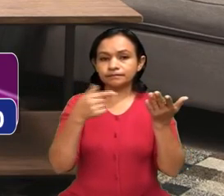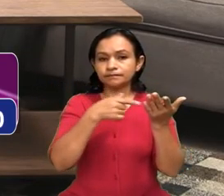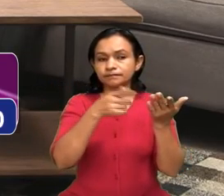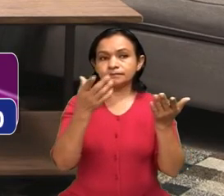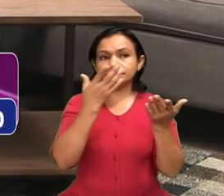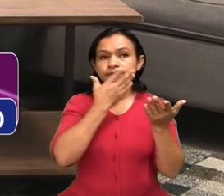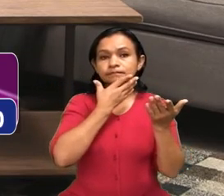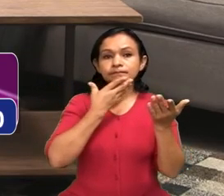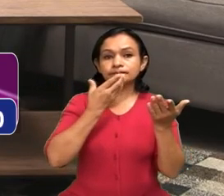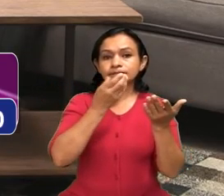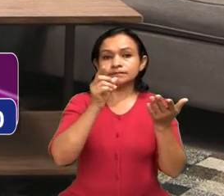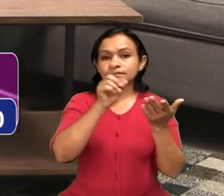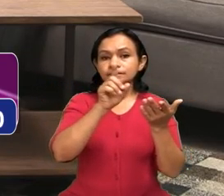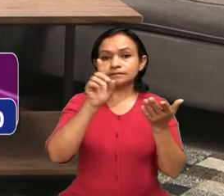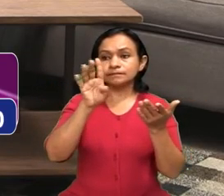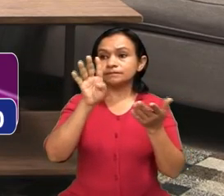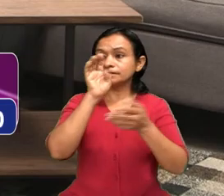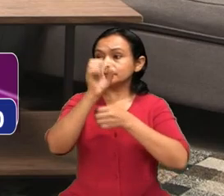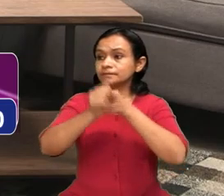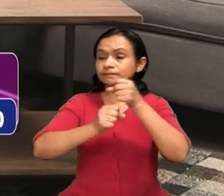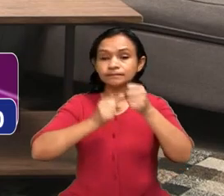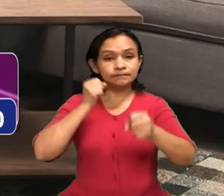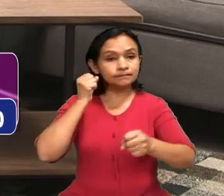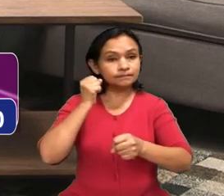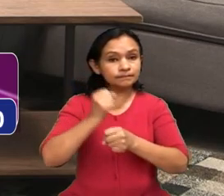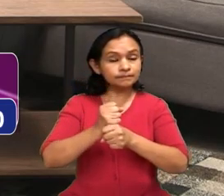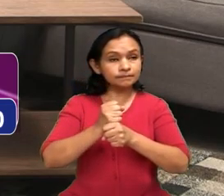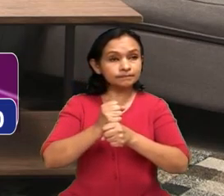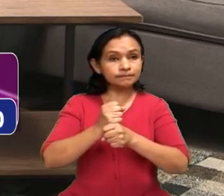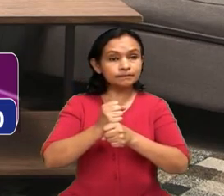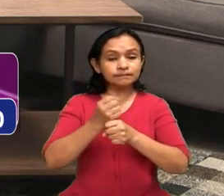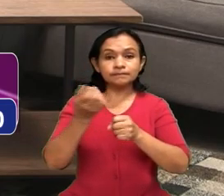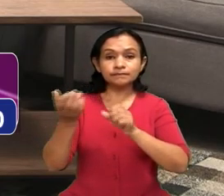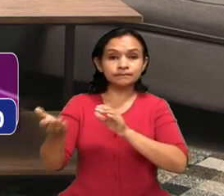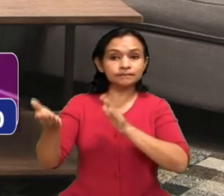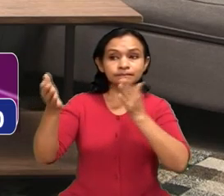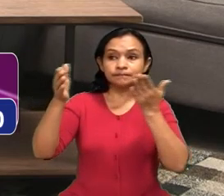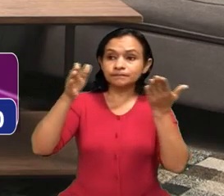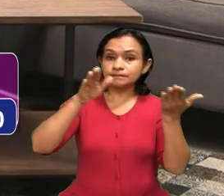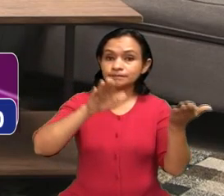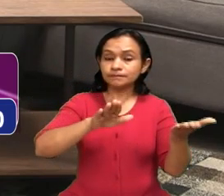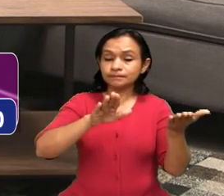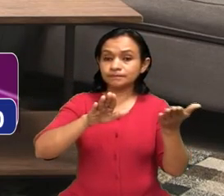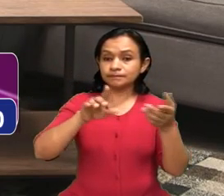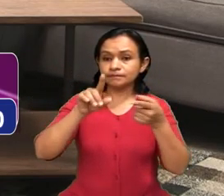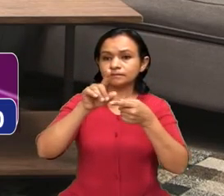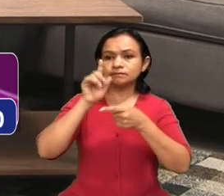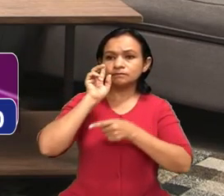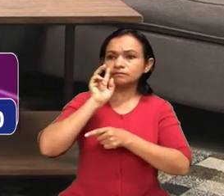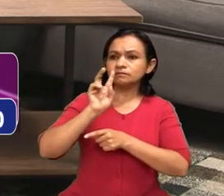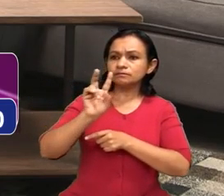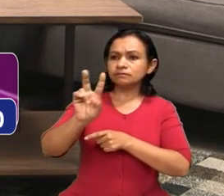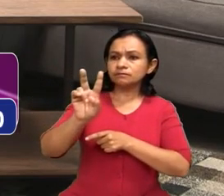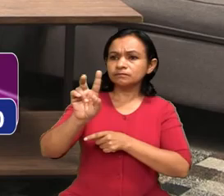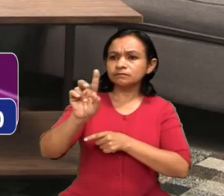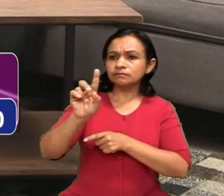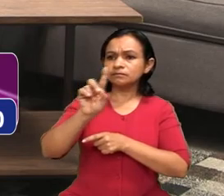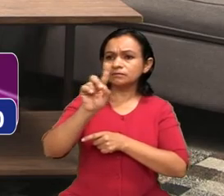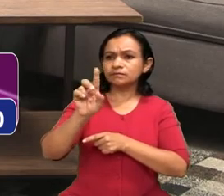un adolescente de 14 años, donde vio el cadáver de Celedón, que lo llevaban los